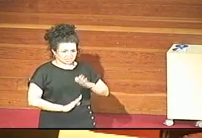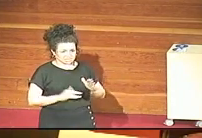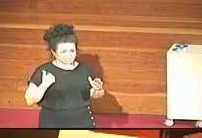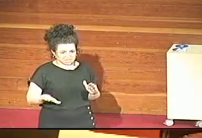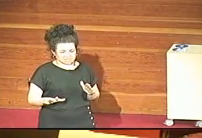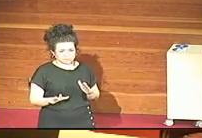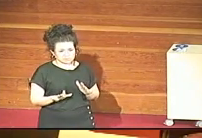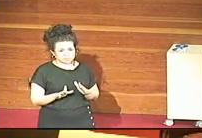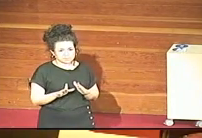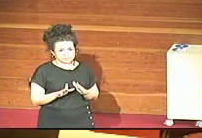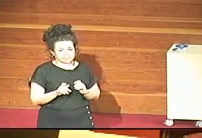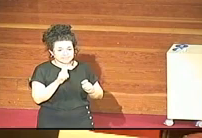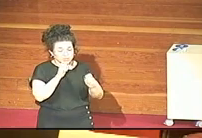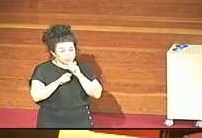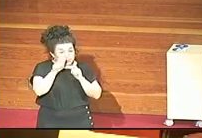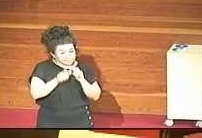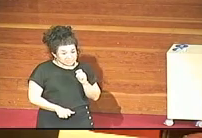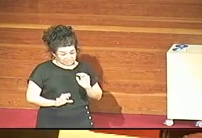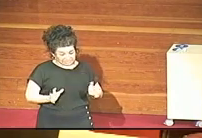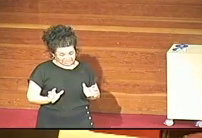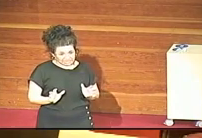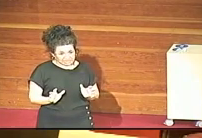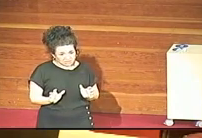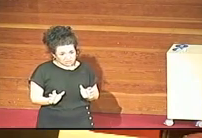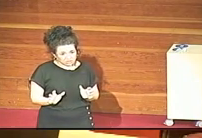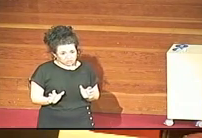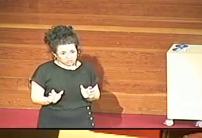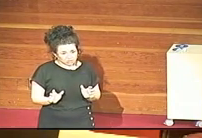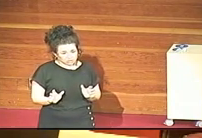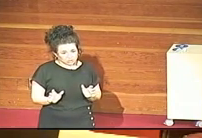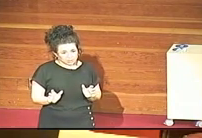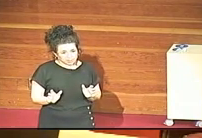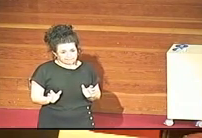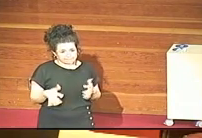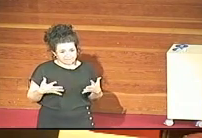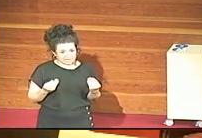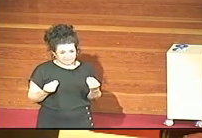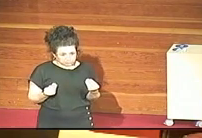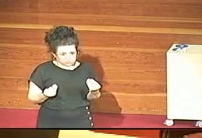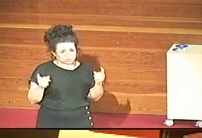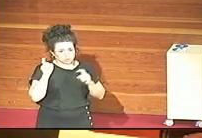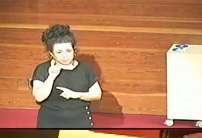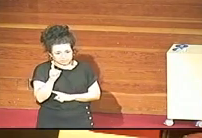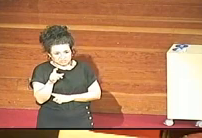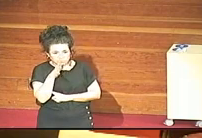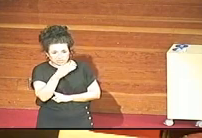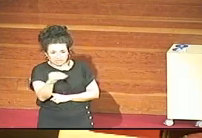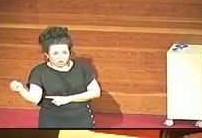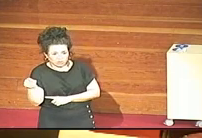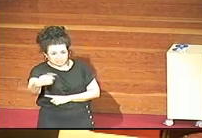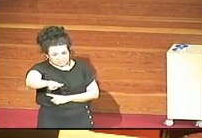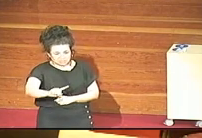me alegré mucho además que dijera que era era profesor de formación profesional y que bien esos chavales van a aprender